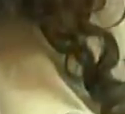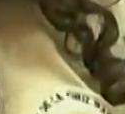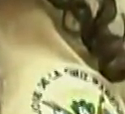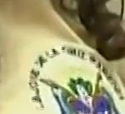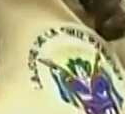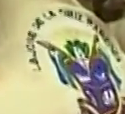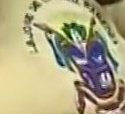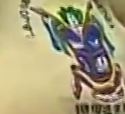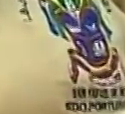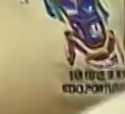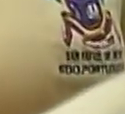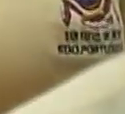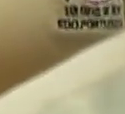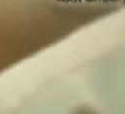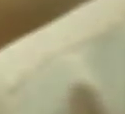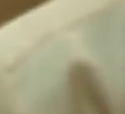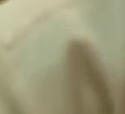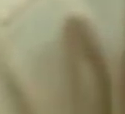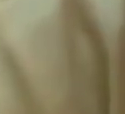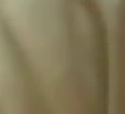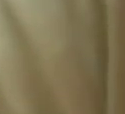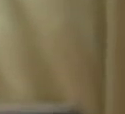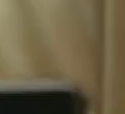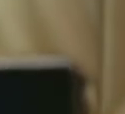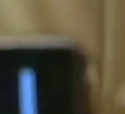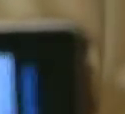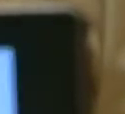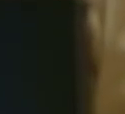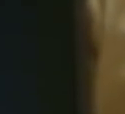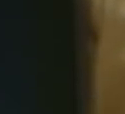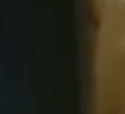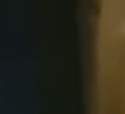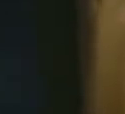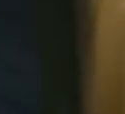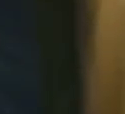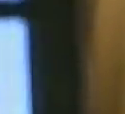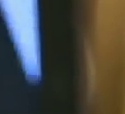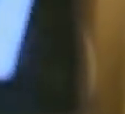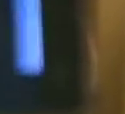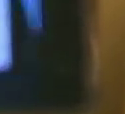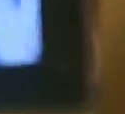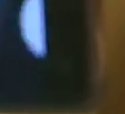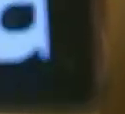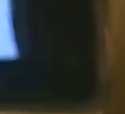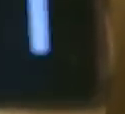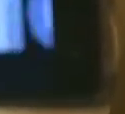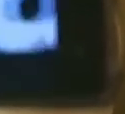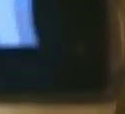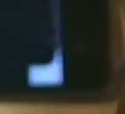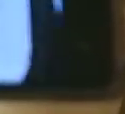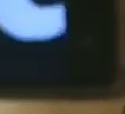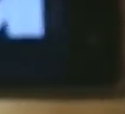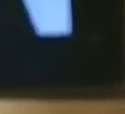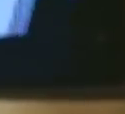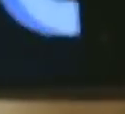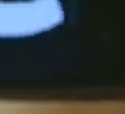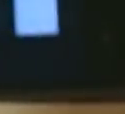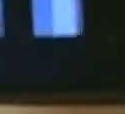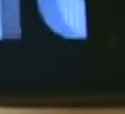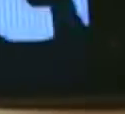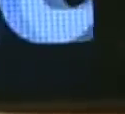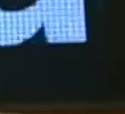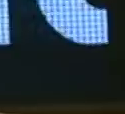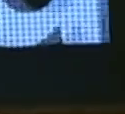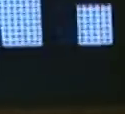tuvo una limitación muy seria desde el punto de vista conceptual y teórico.